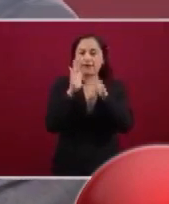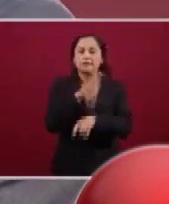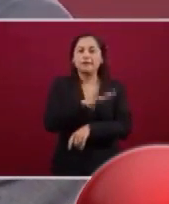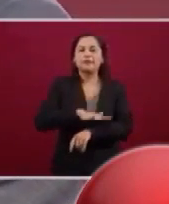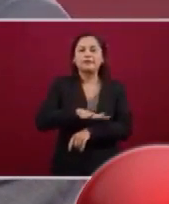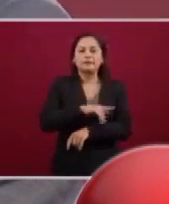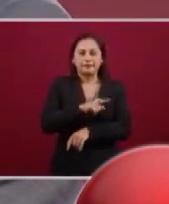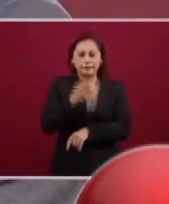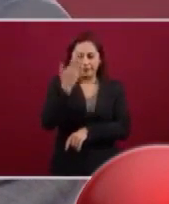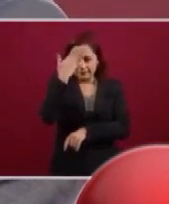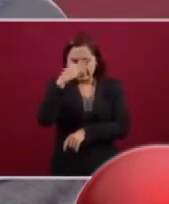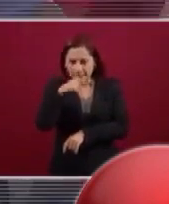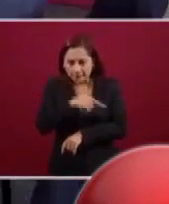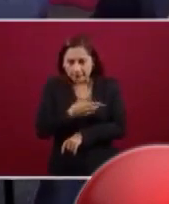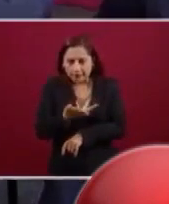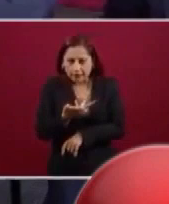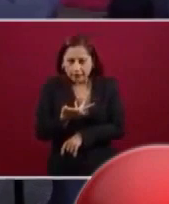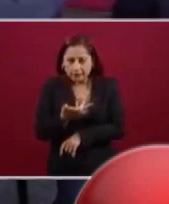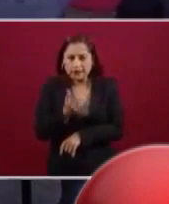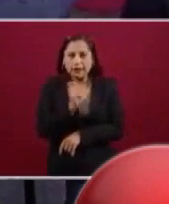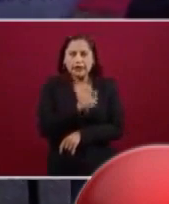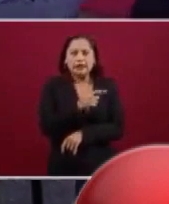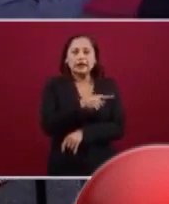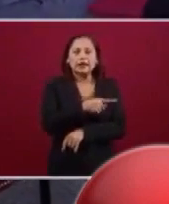Hablaban nada más de la mordida,